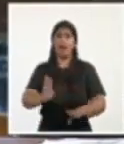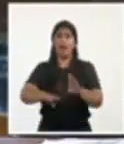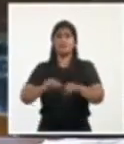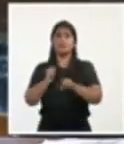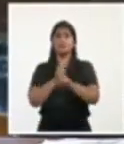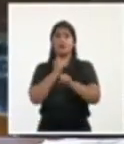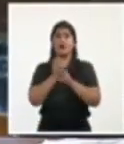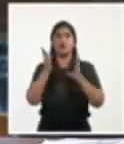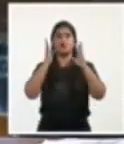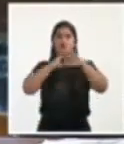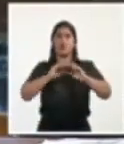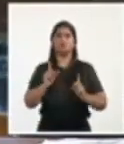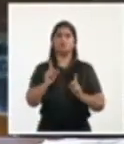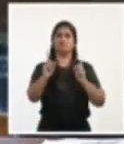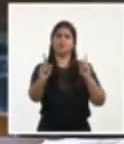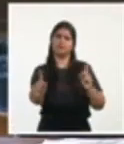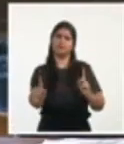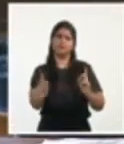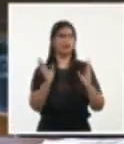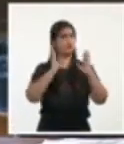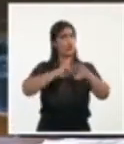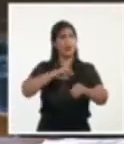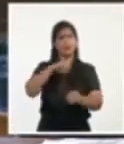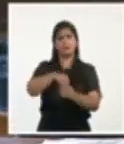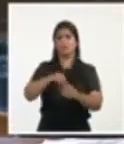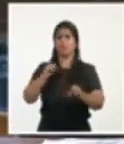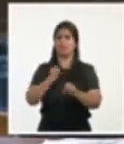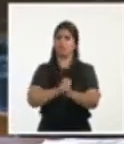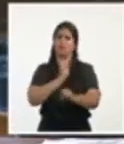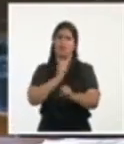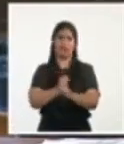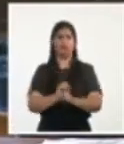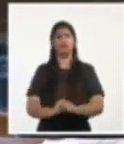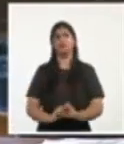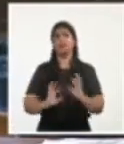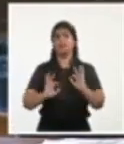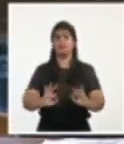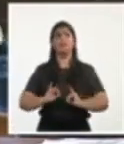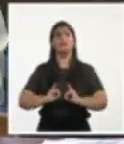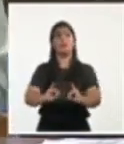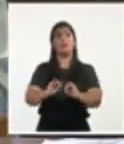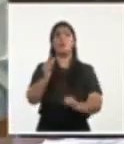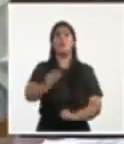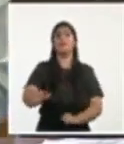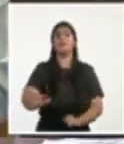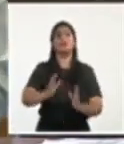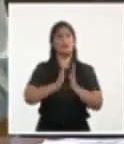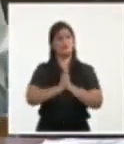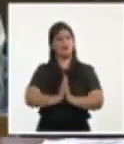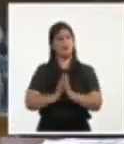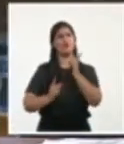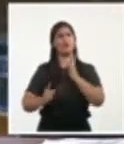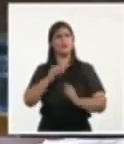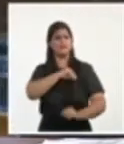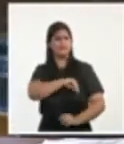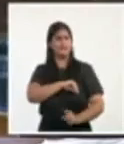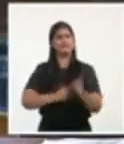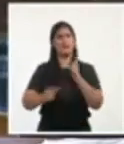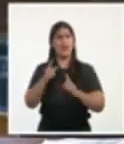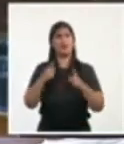casos que tienen síntomas sugestivos de la enfermedad, lo que ha hecho que hayamos perdido